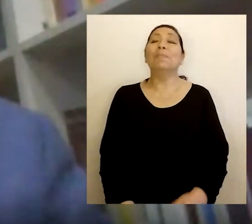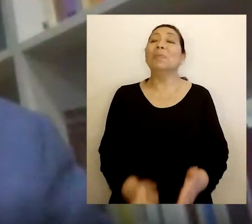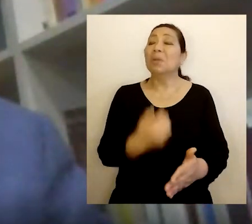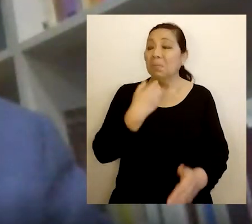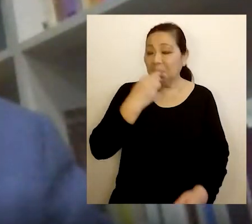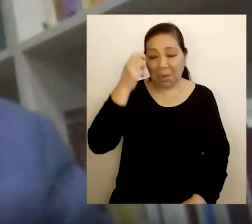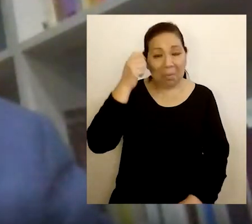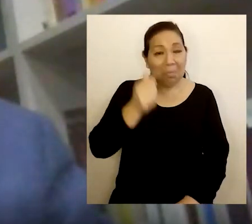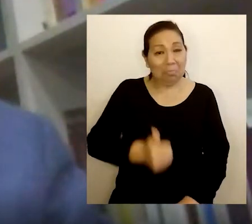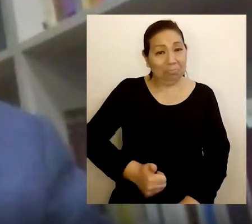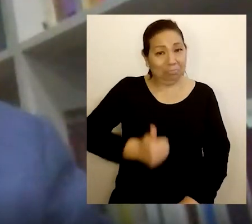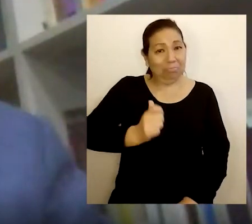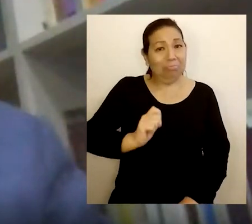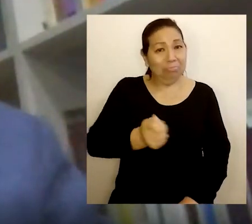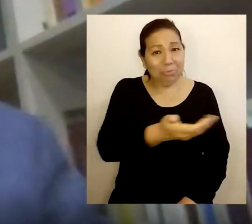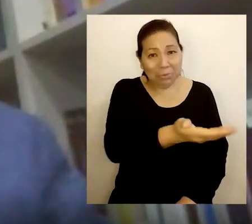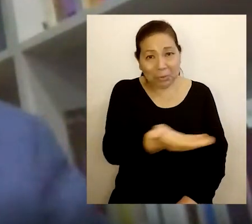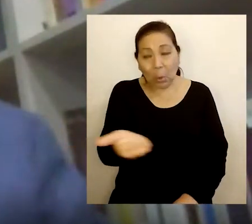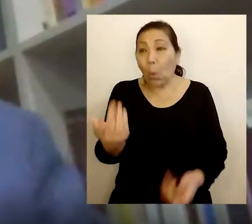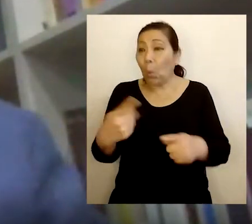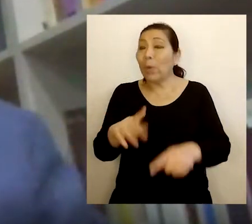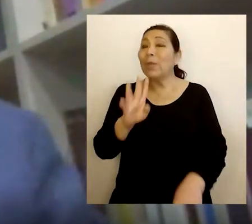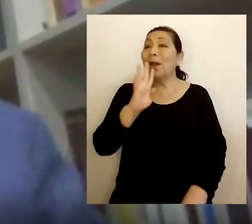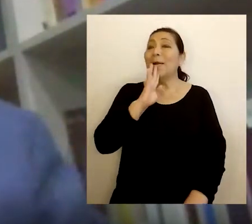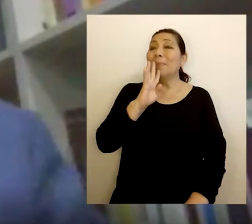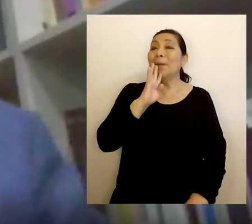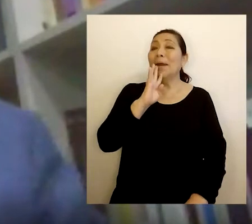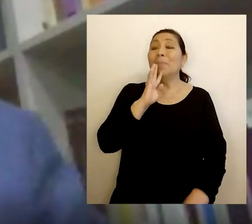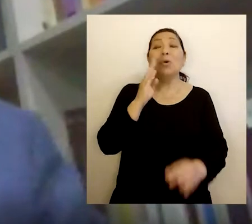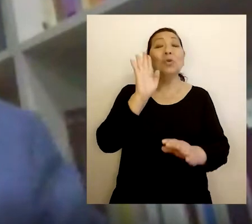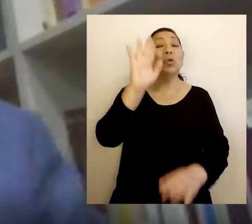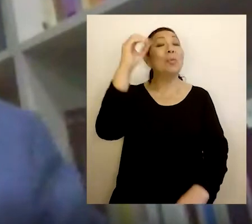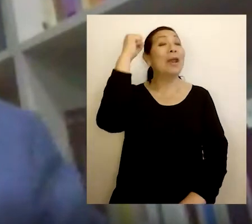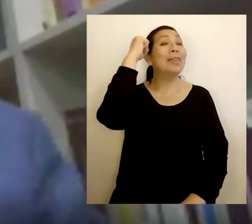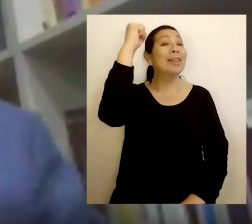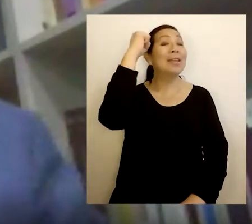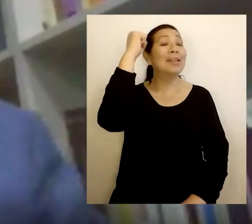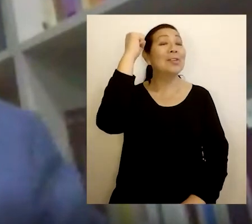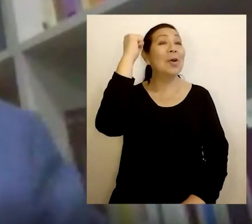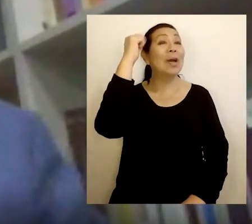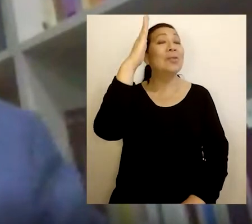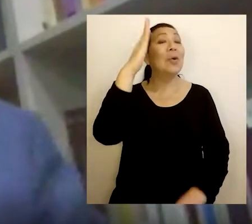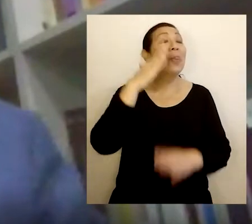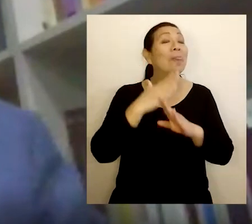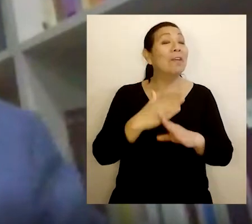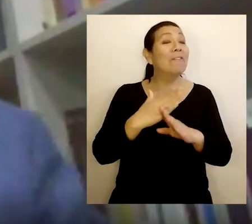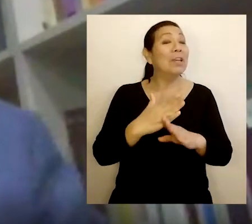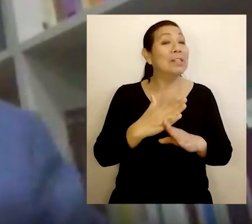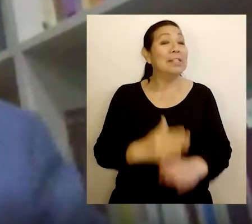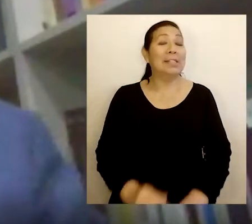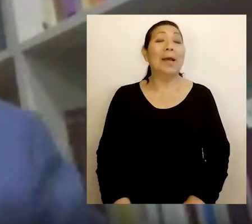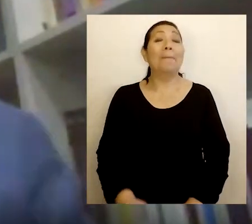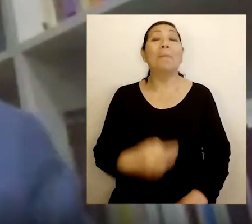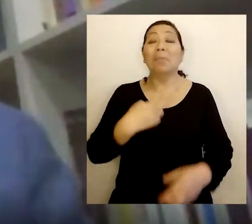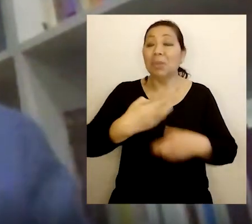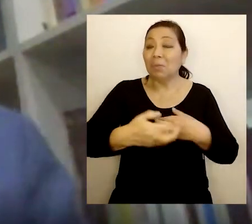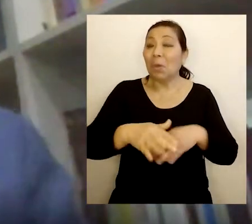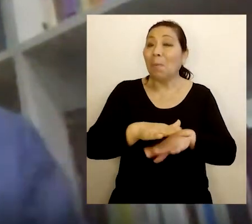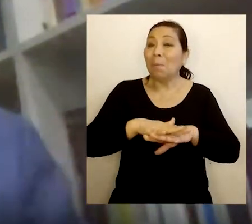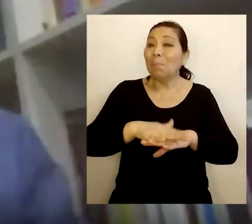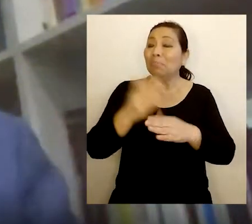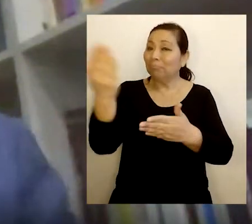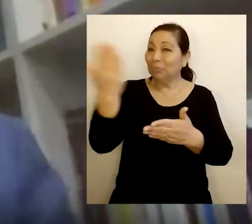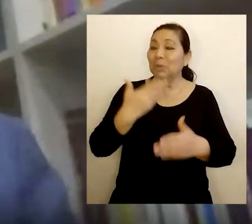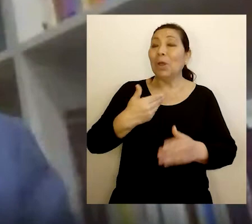señores magistrados, que cuando hablamos justamente del derecho a la defensa, y más aún del debido proceso,